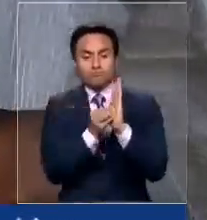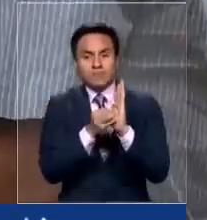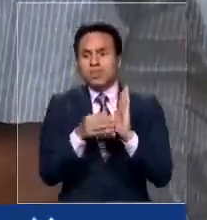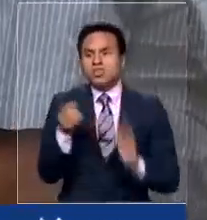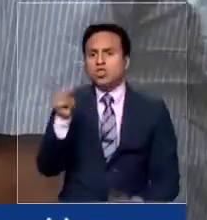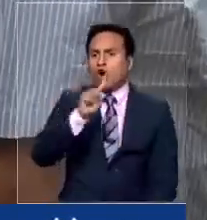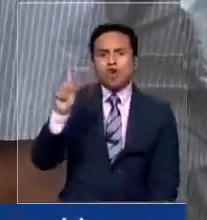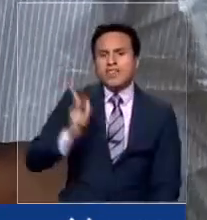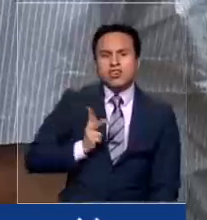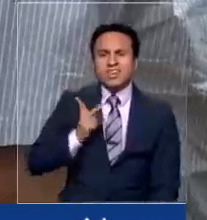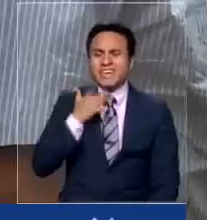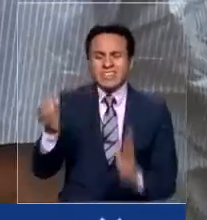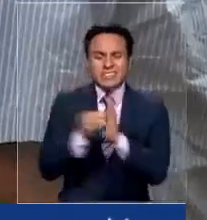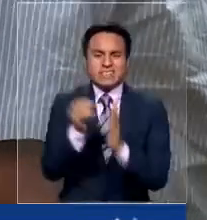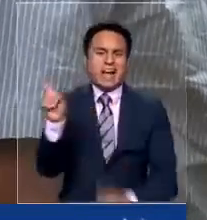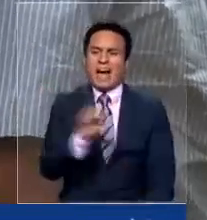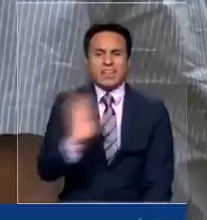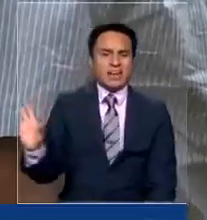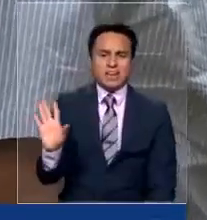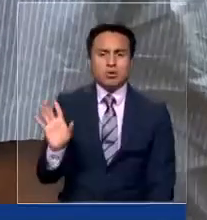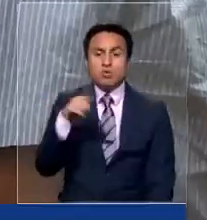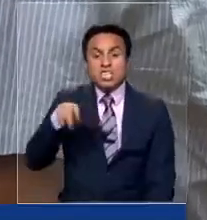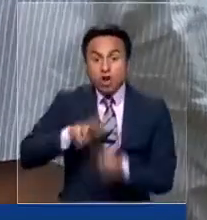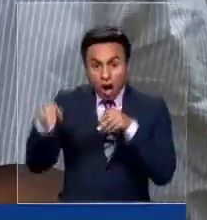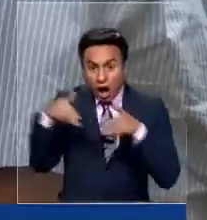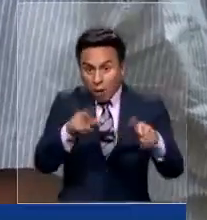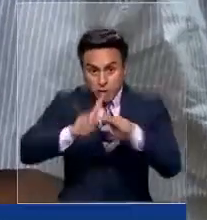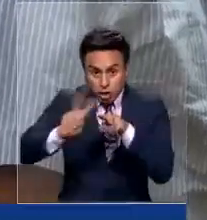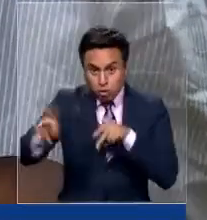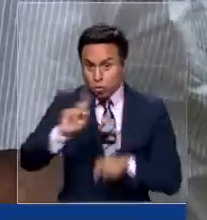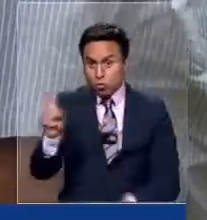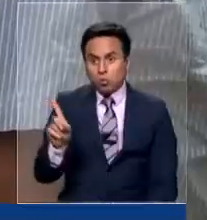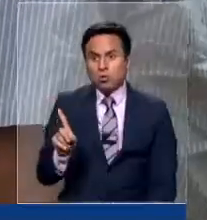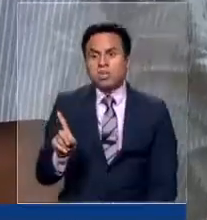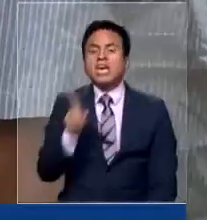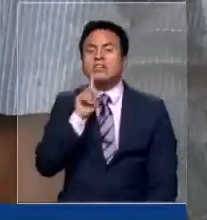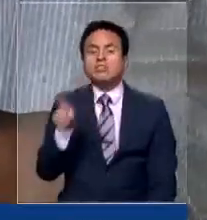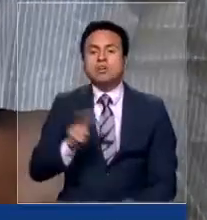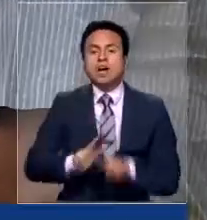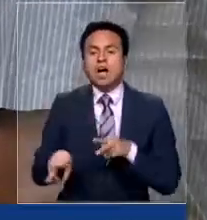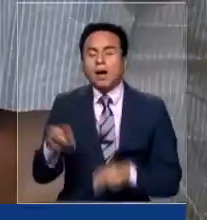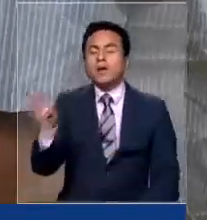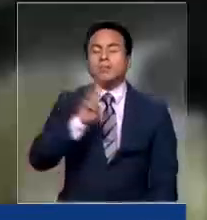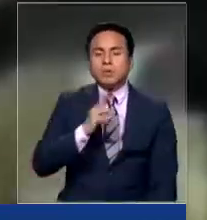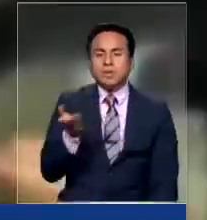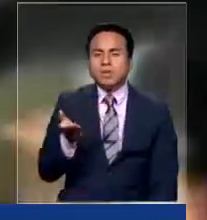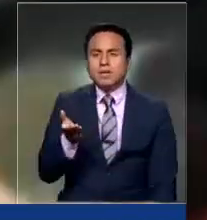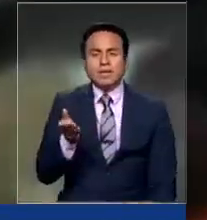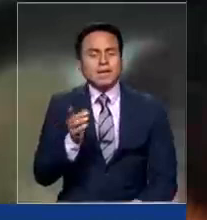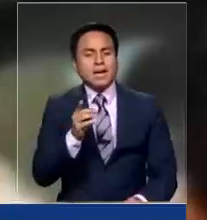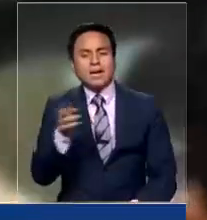que establece nada no no